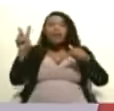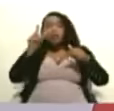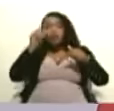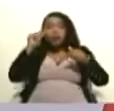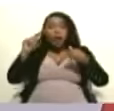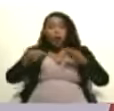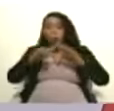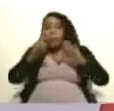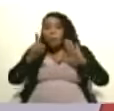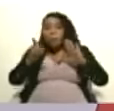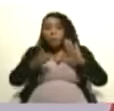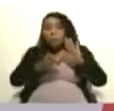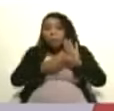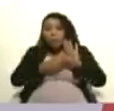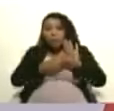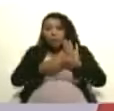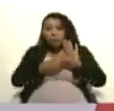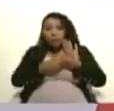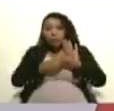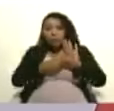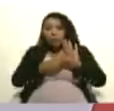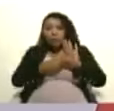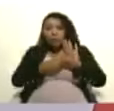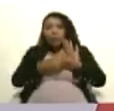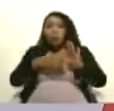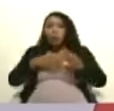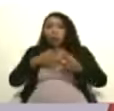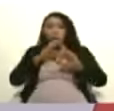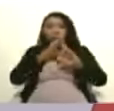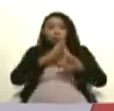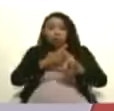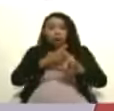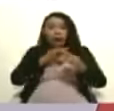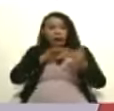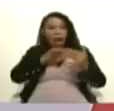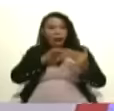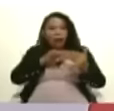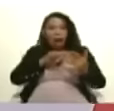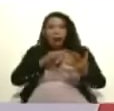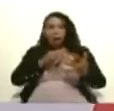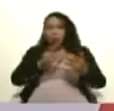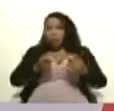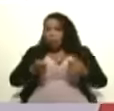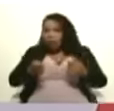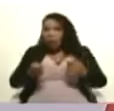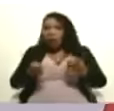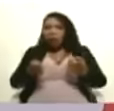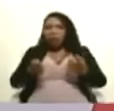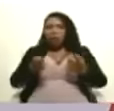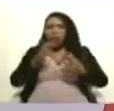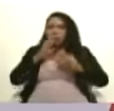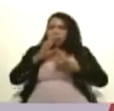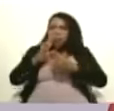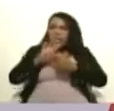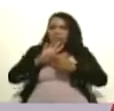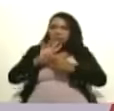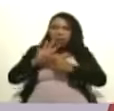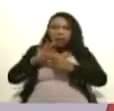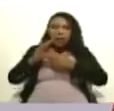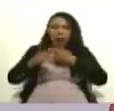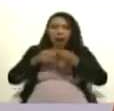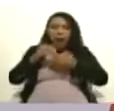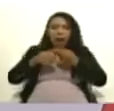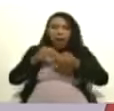y y para los venezolanos para que respondieran al guerrer ismo a las provocaciones a las amenazas de